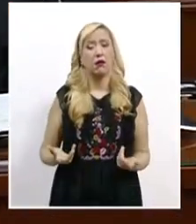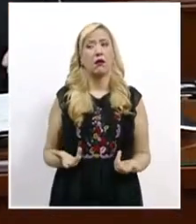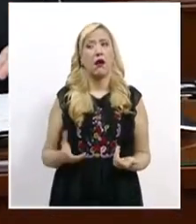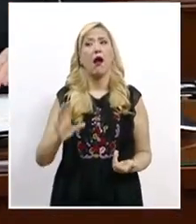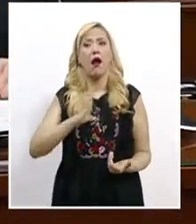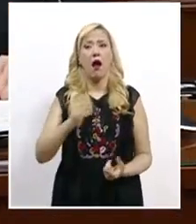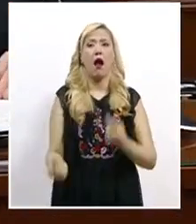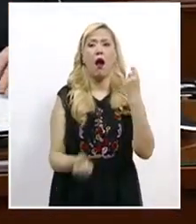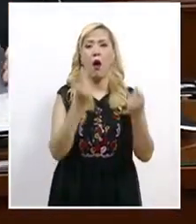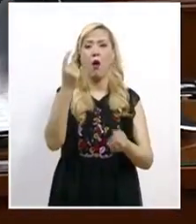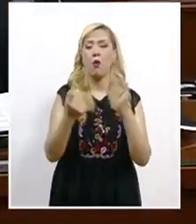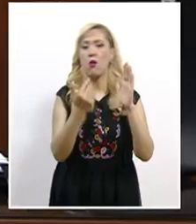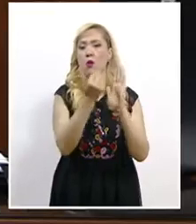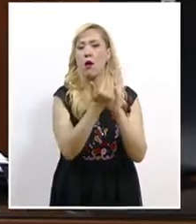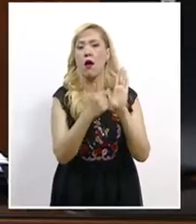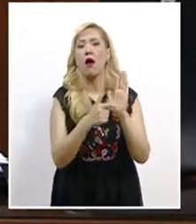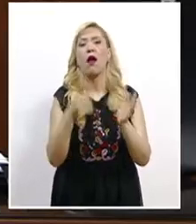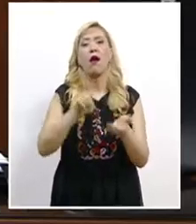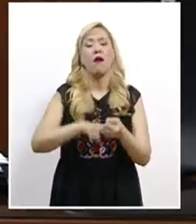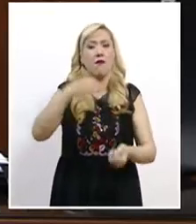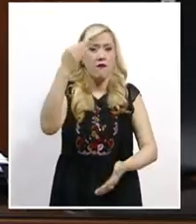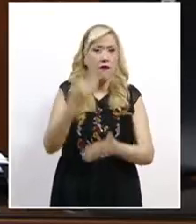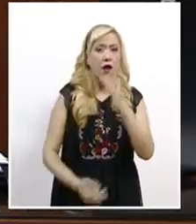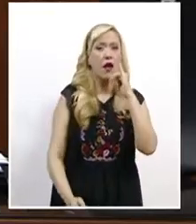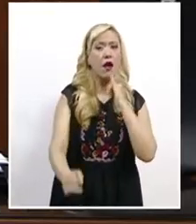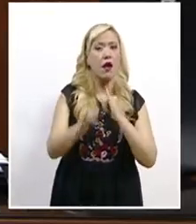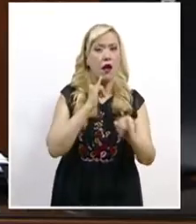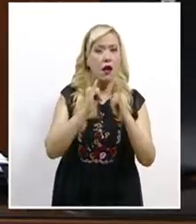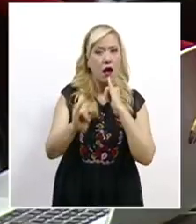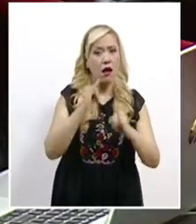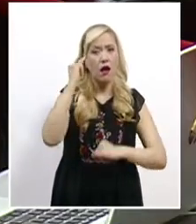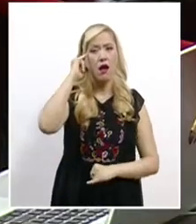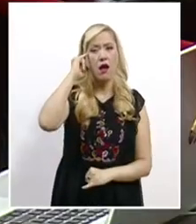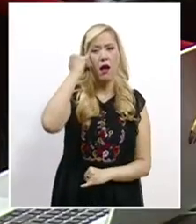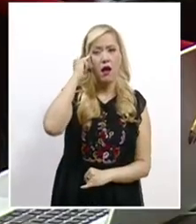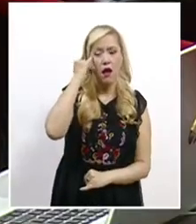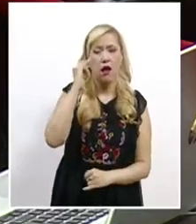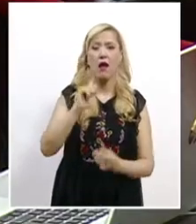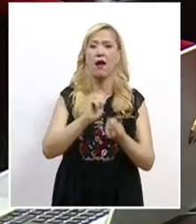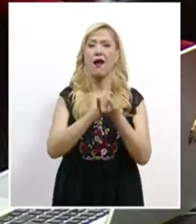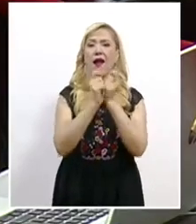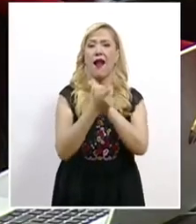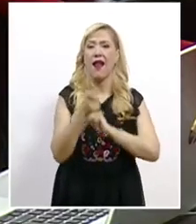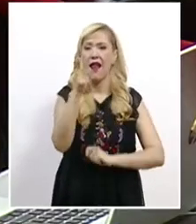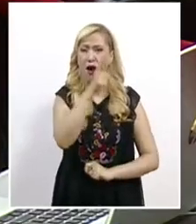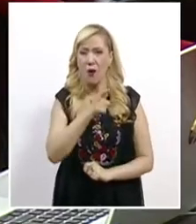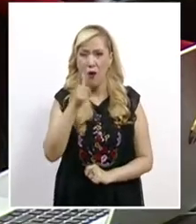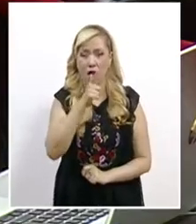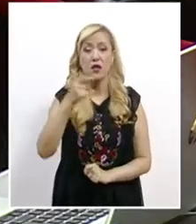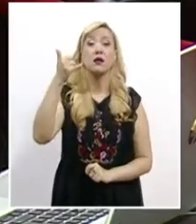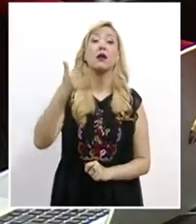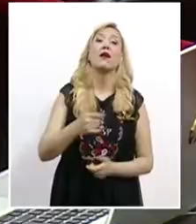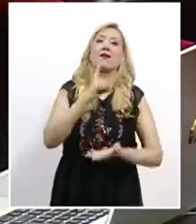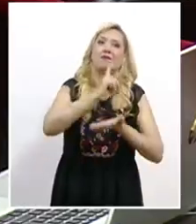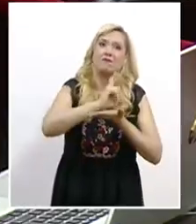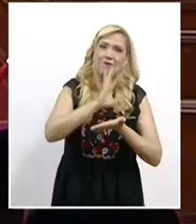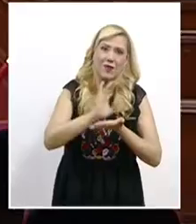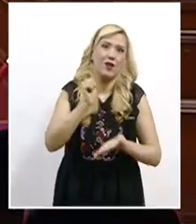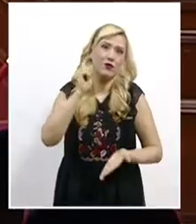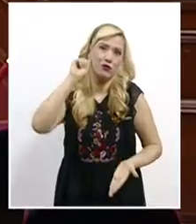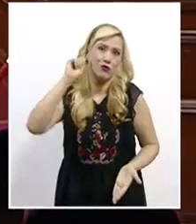que contenían la figura de intérpretes para personas indígenas o con discapacidad e incluso una